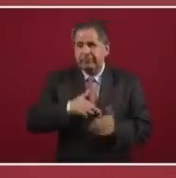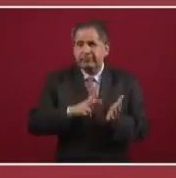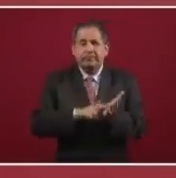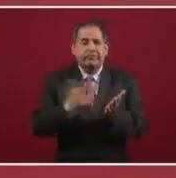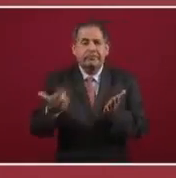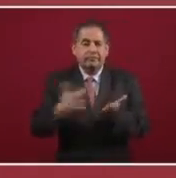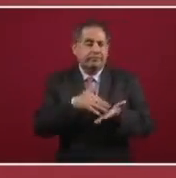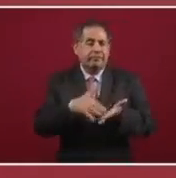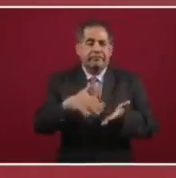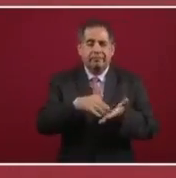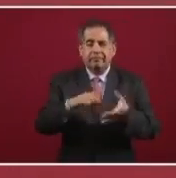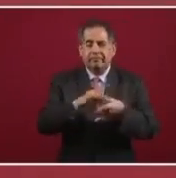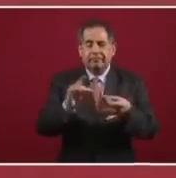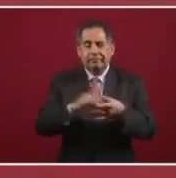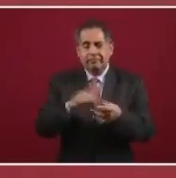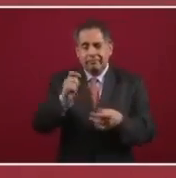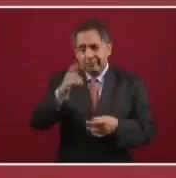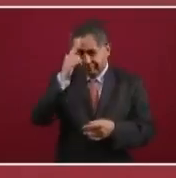que se leía mucho,